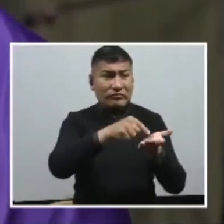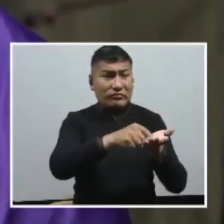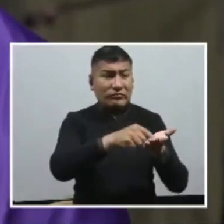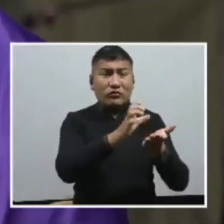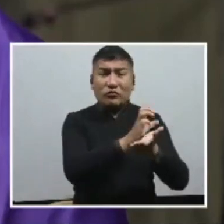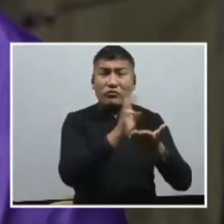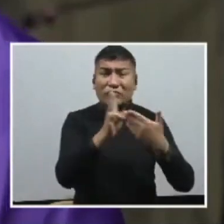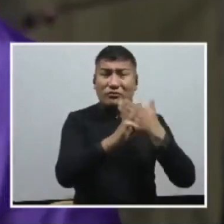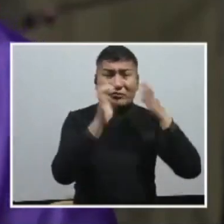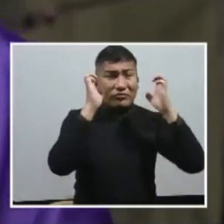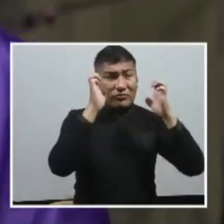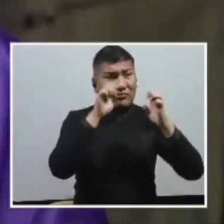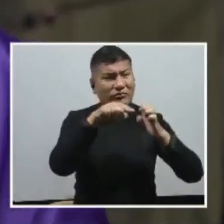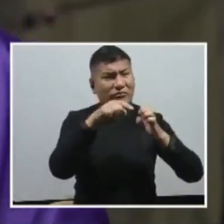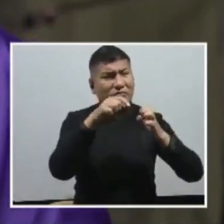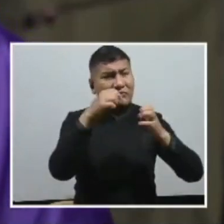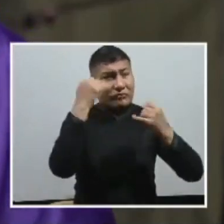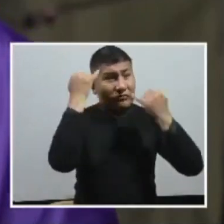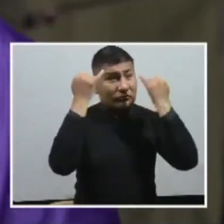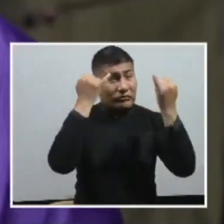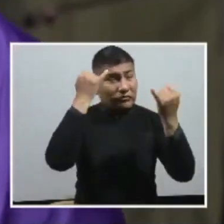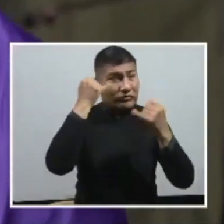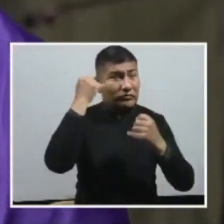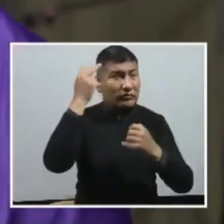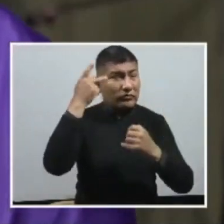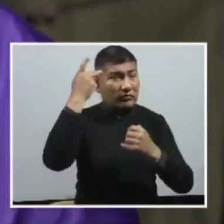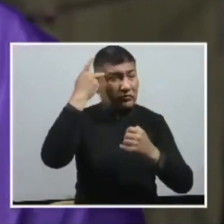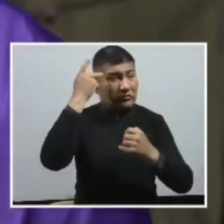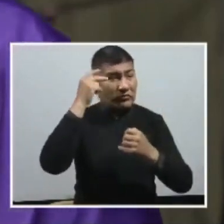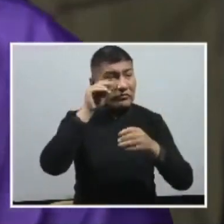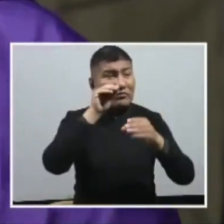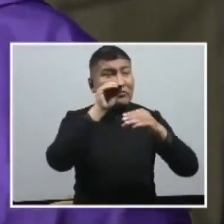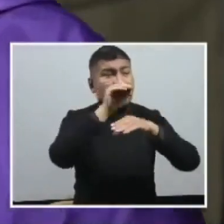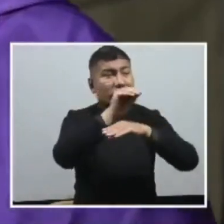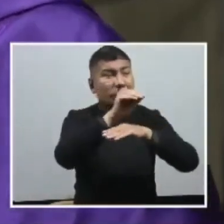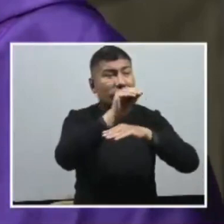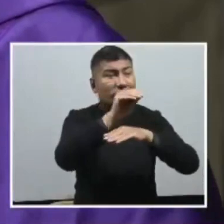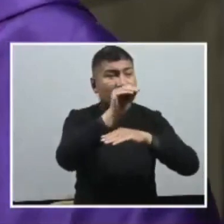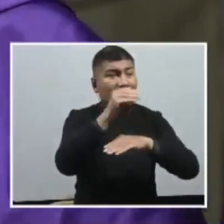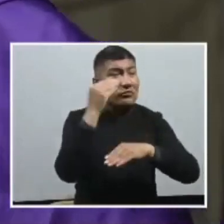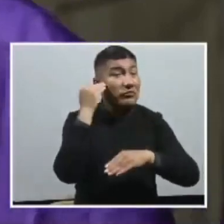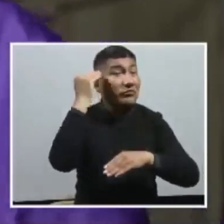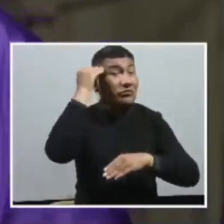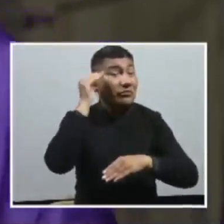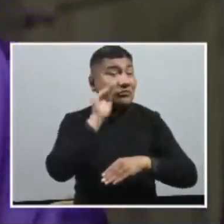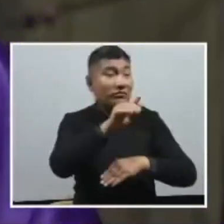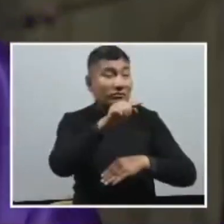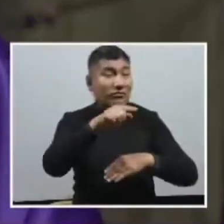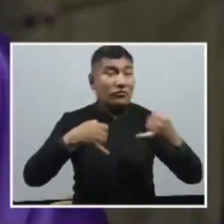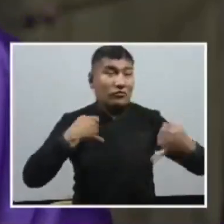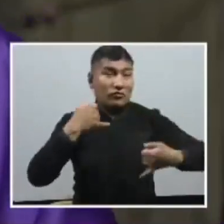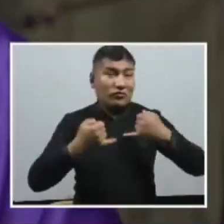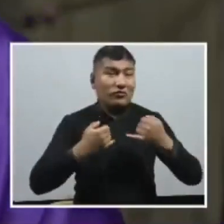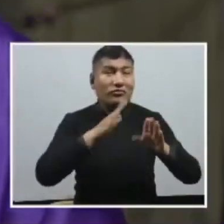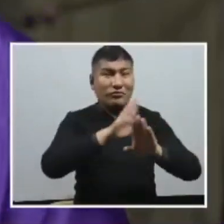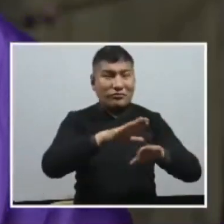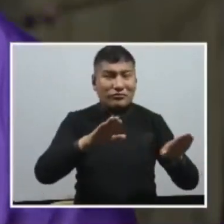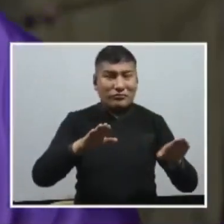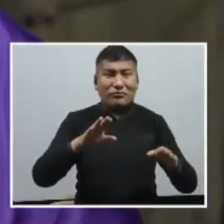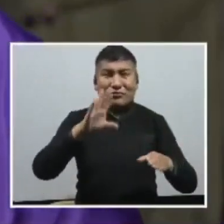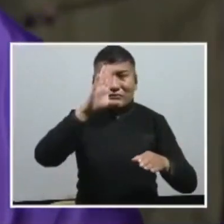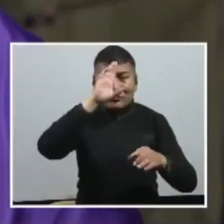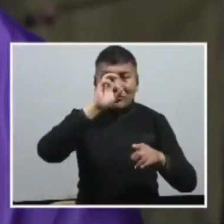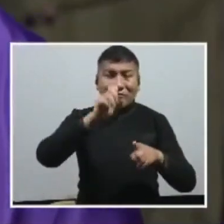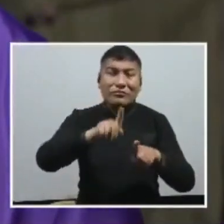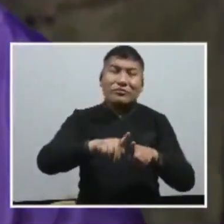la inclinación ideológica que se quiere meter en las cabezas de los niños y jóvenes. Hermanos,